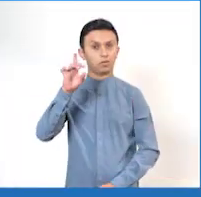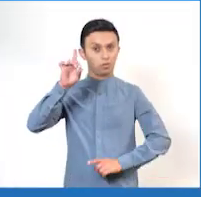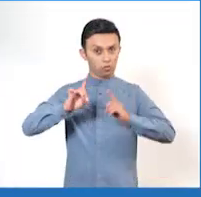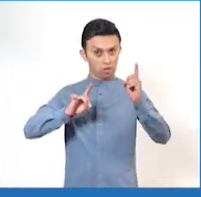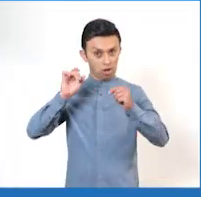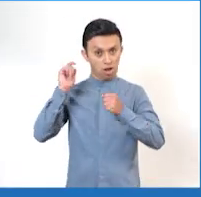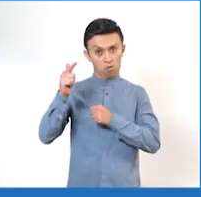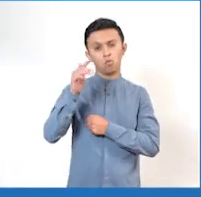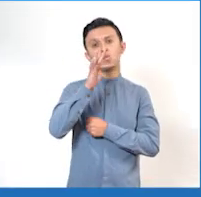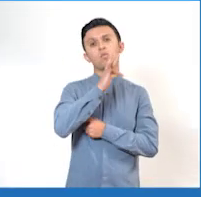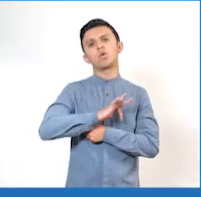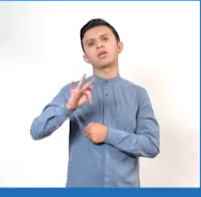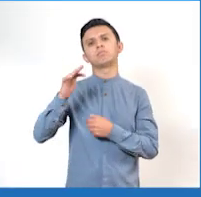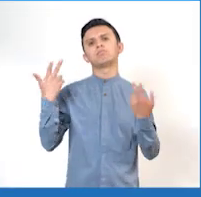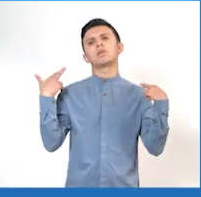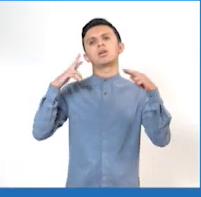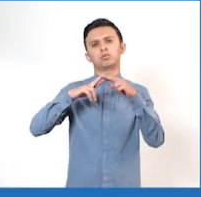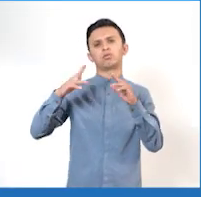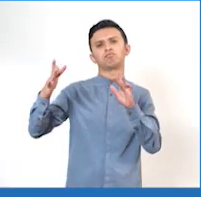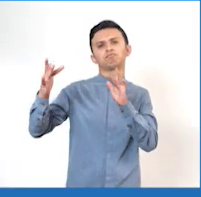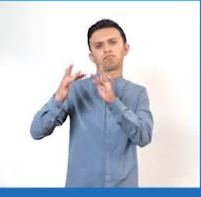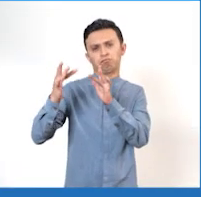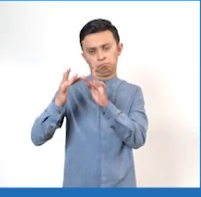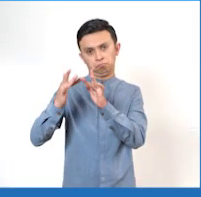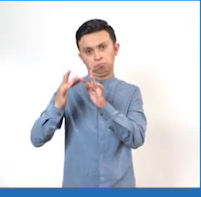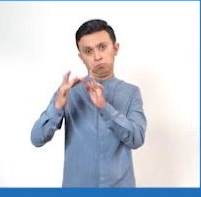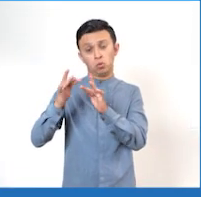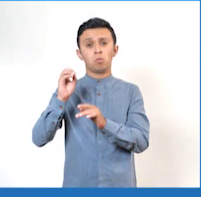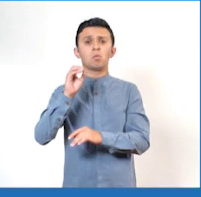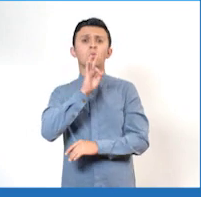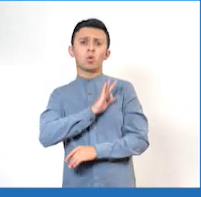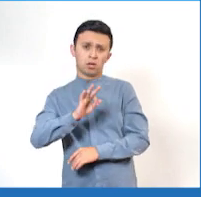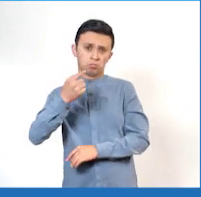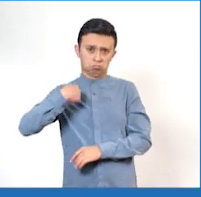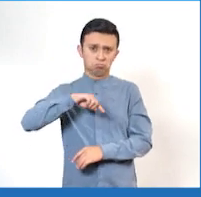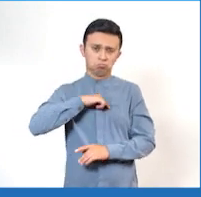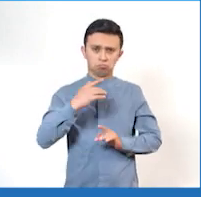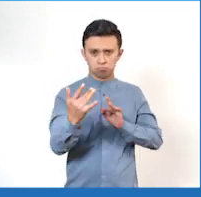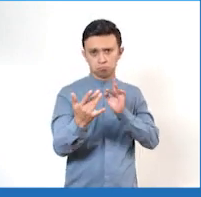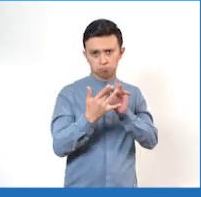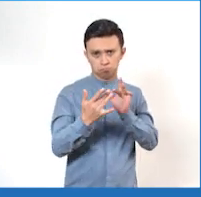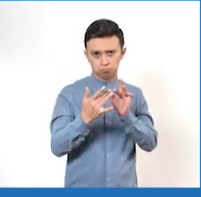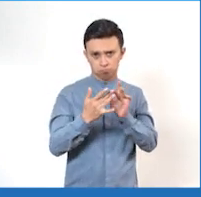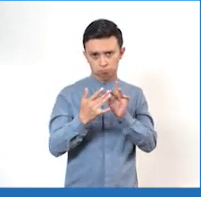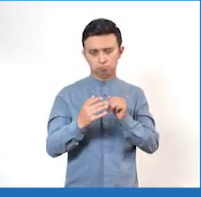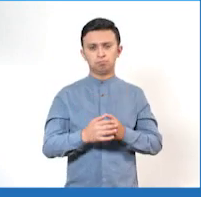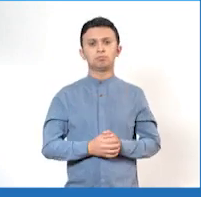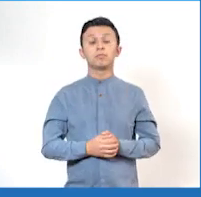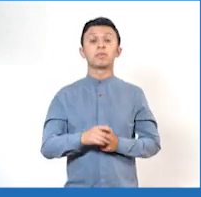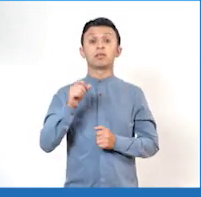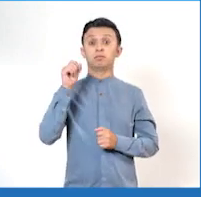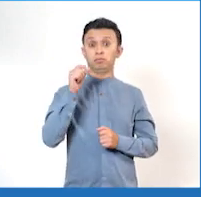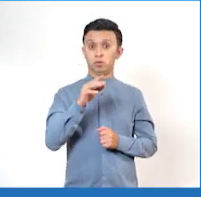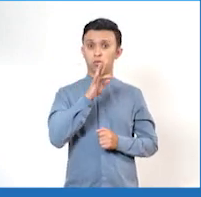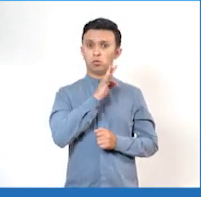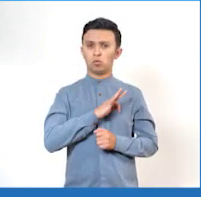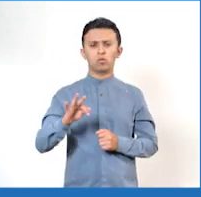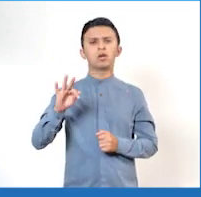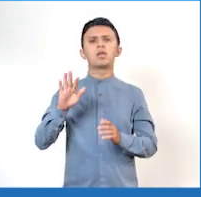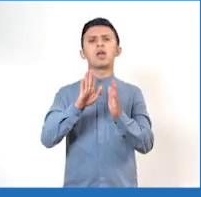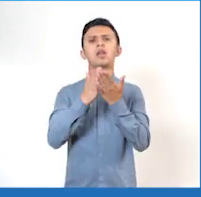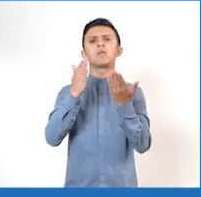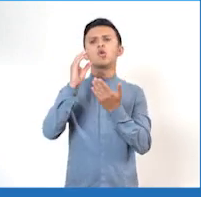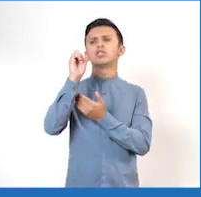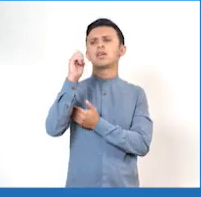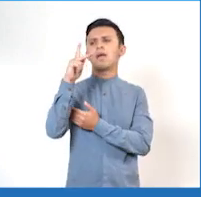Si tienes alguna duda, comunícate con tu maestra o maestro. O si lo prefieres, contáctanos. También